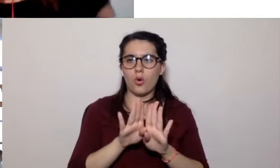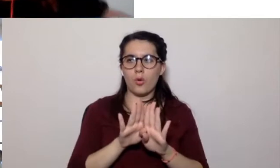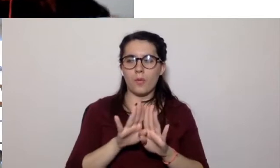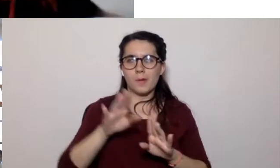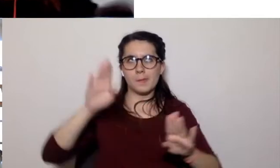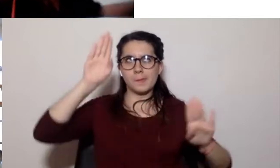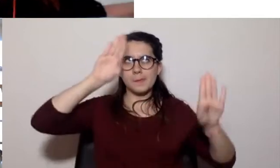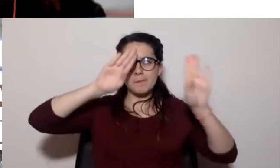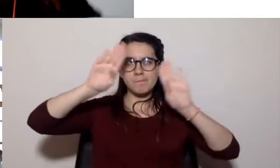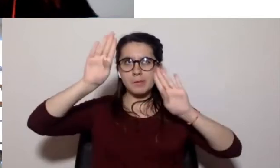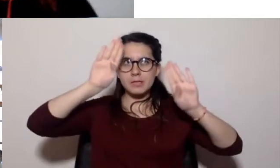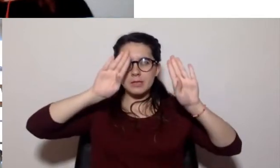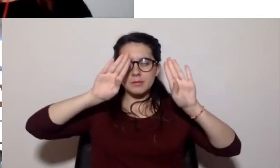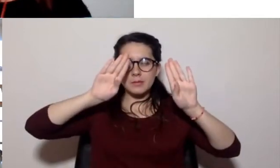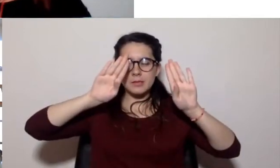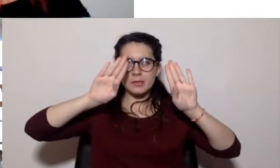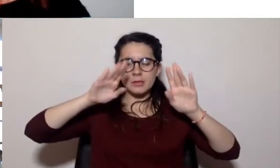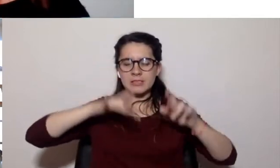sería escribirlo.